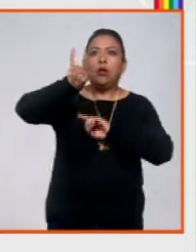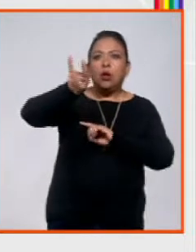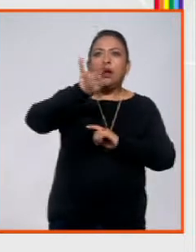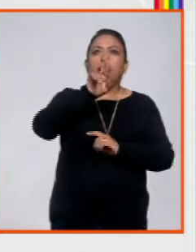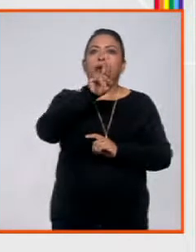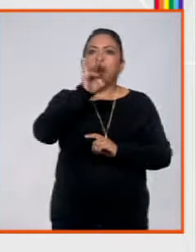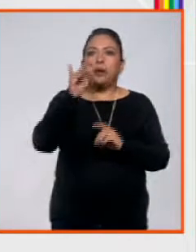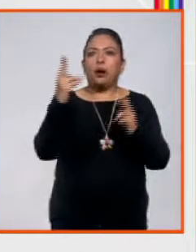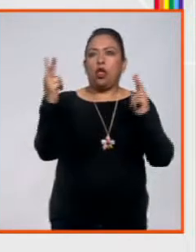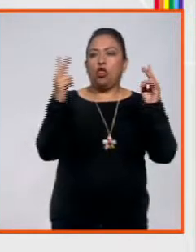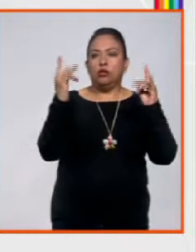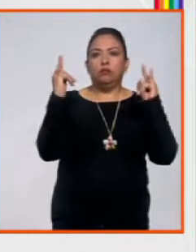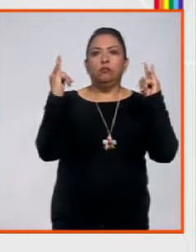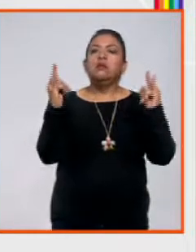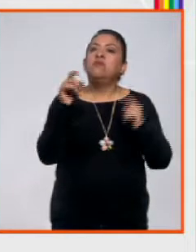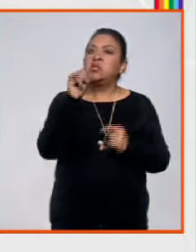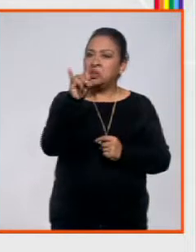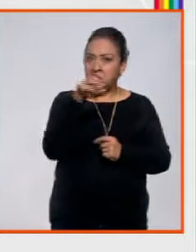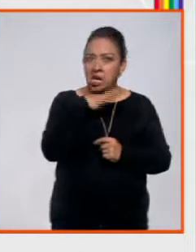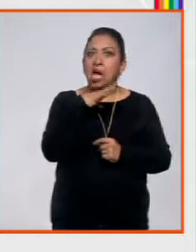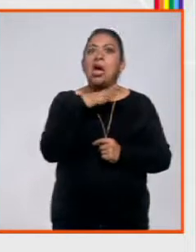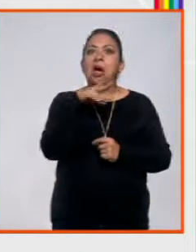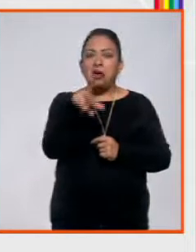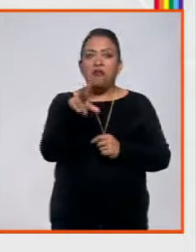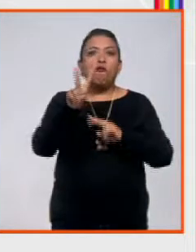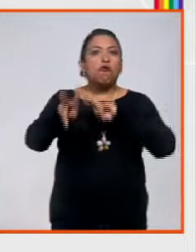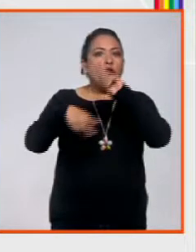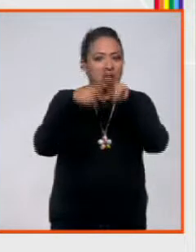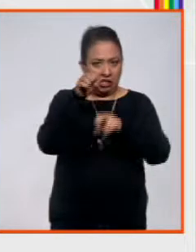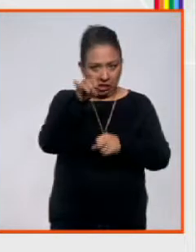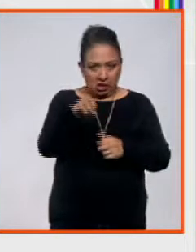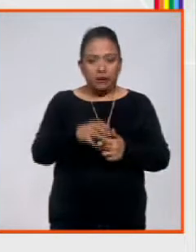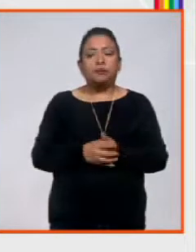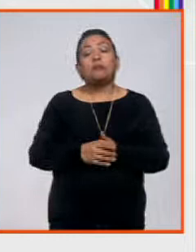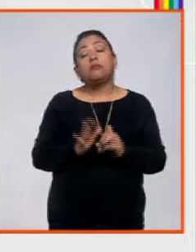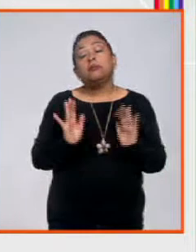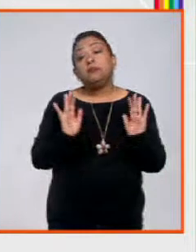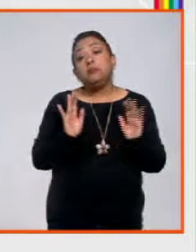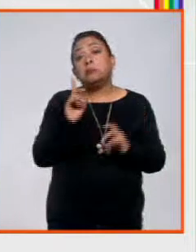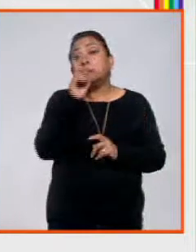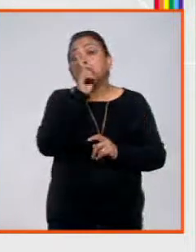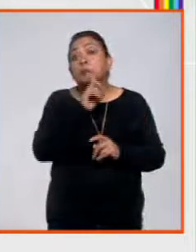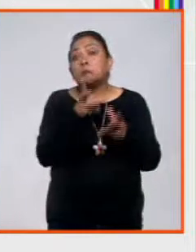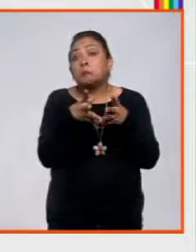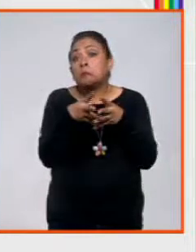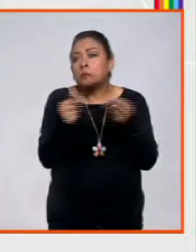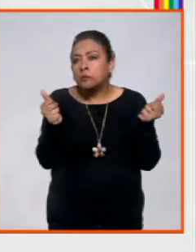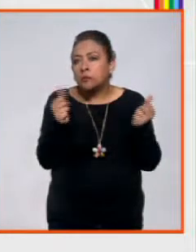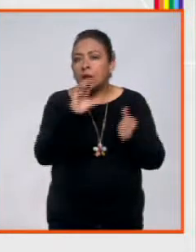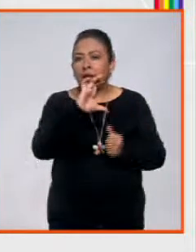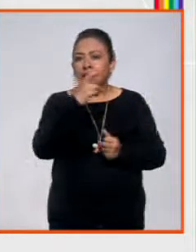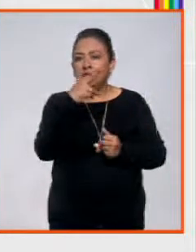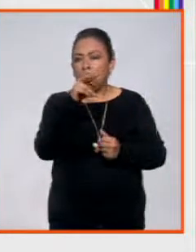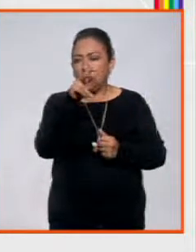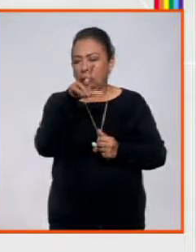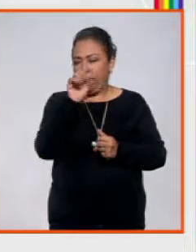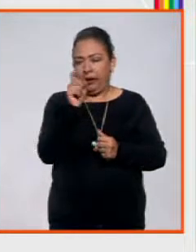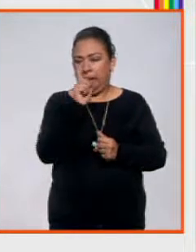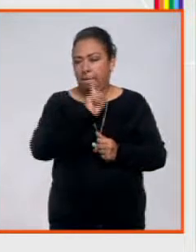de modo que si estuvo ahí no es cierto que se perdió en checoslovaquia